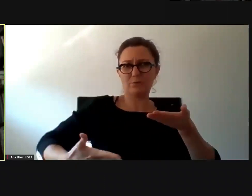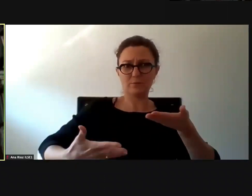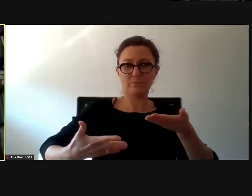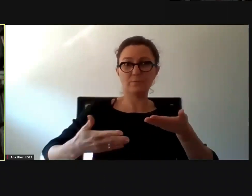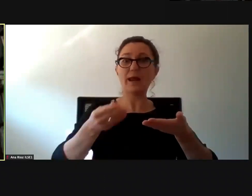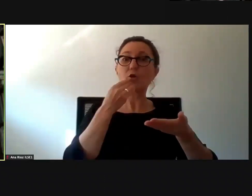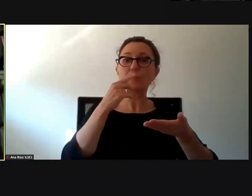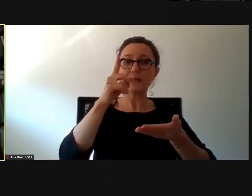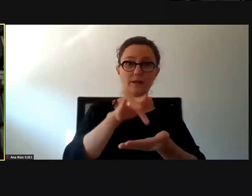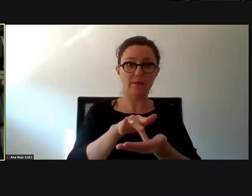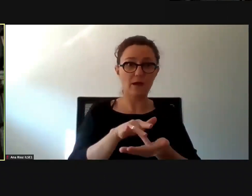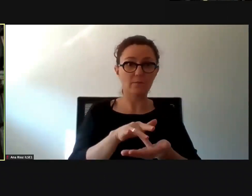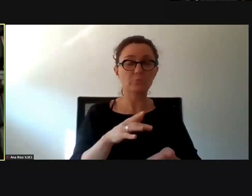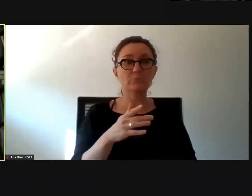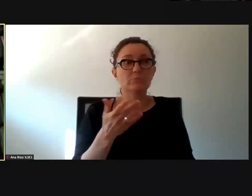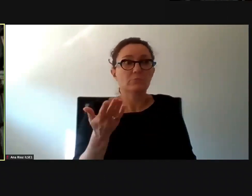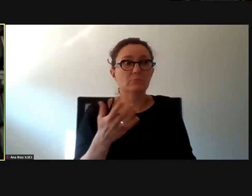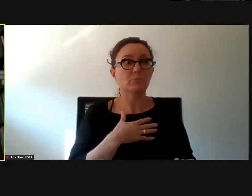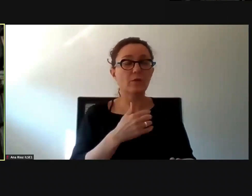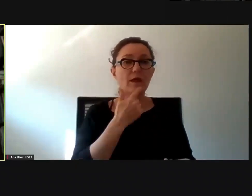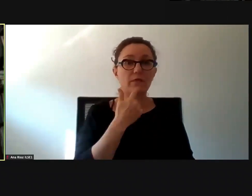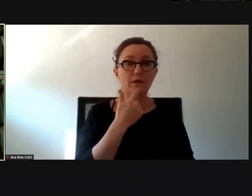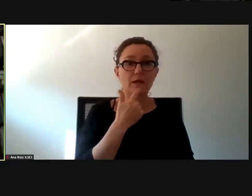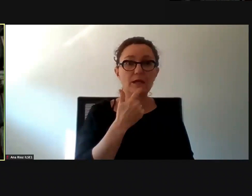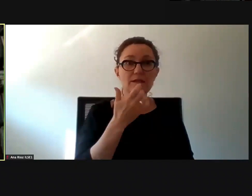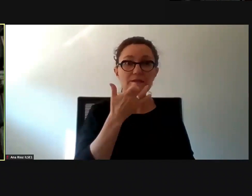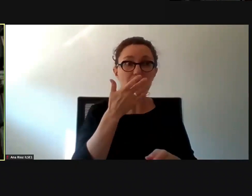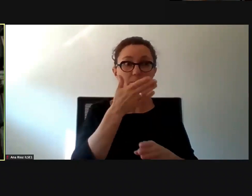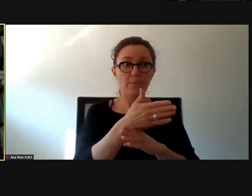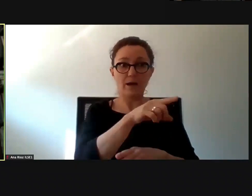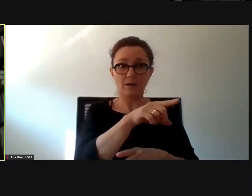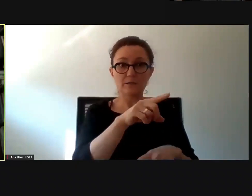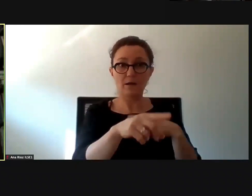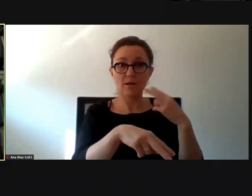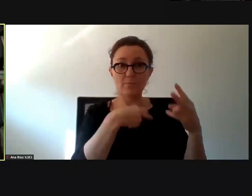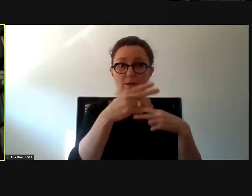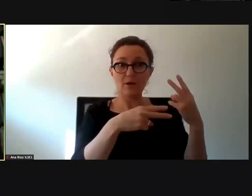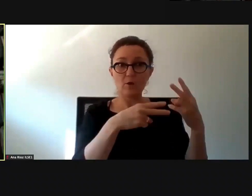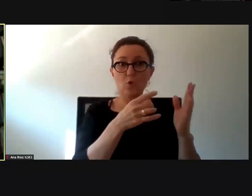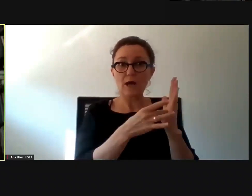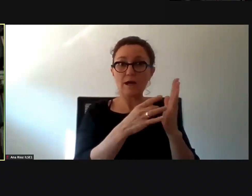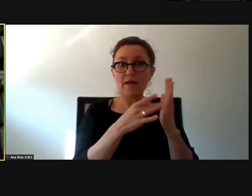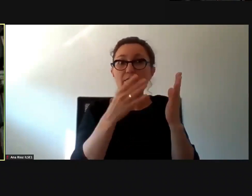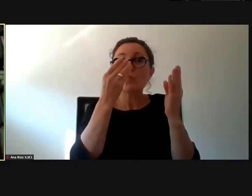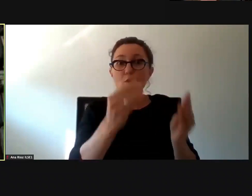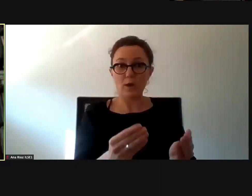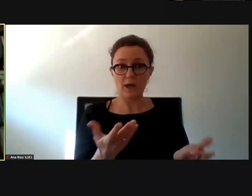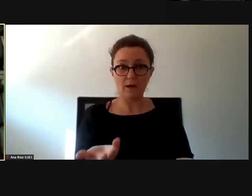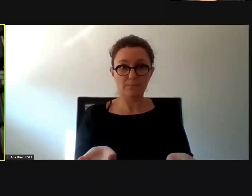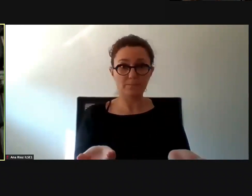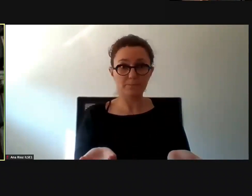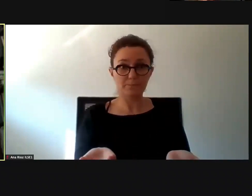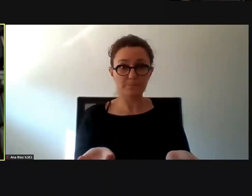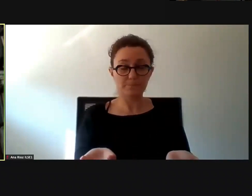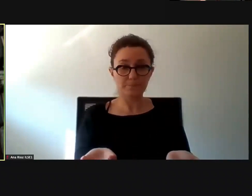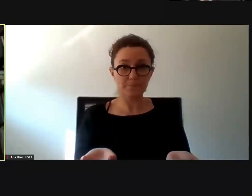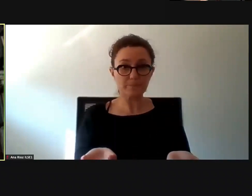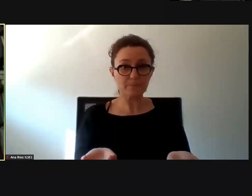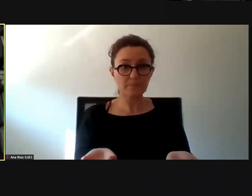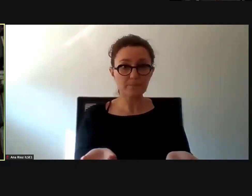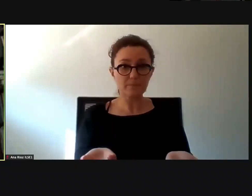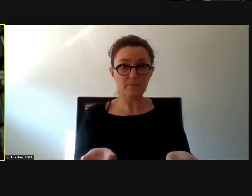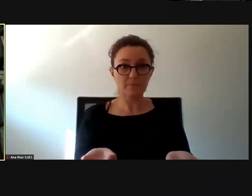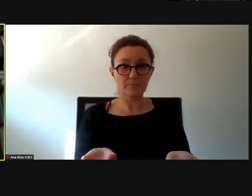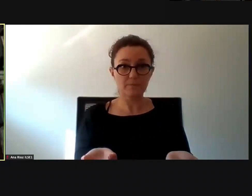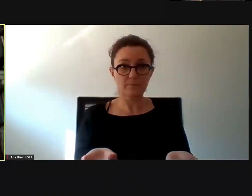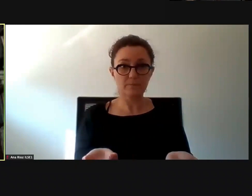alguien puede decirle, jolín, pues si te hubiera ido a tal sitio que tiene una calidad buenísima, al final lo que es la glucemia, ¿no? Va a subir, tú